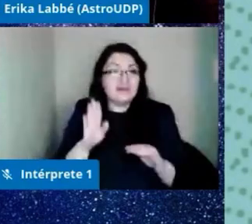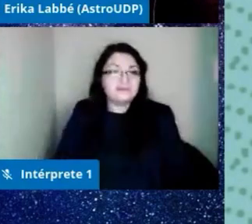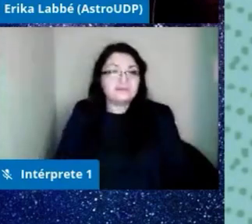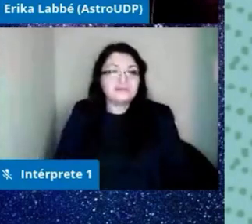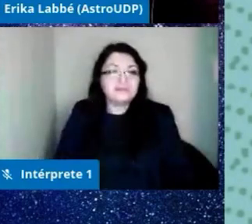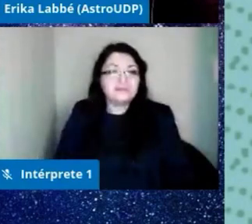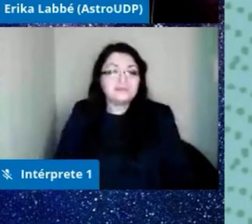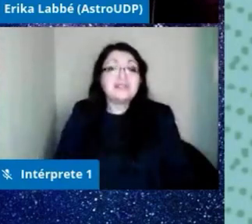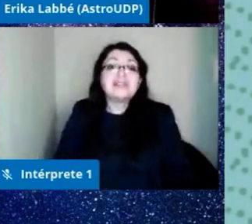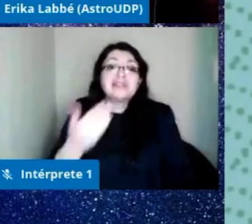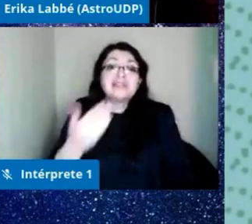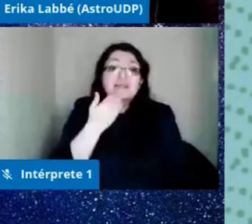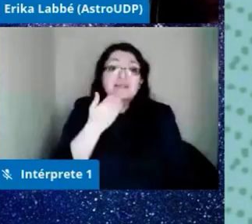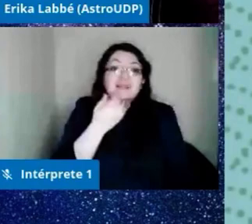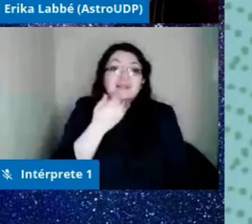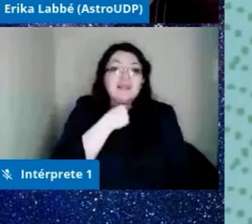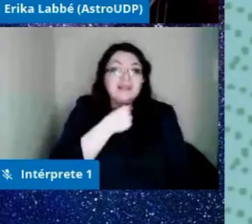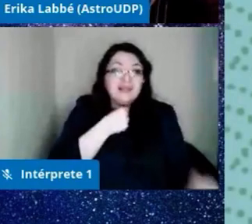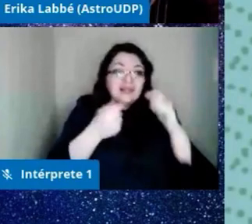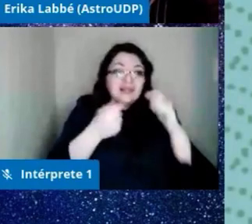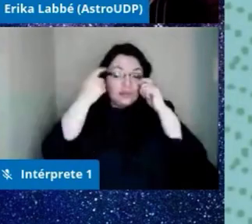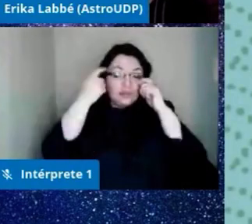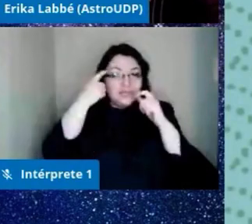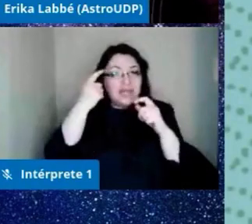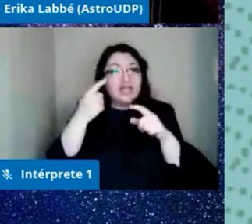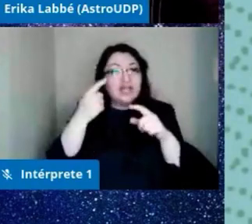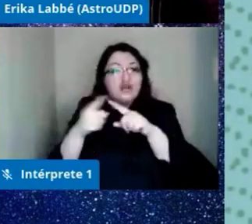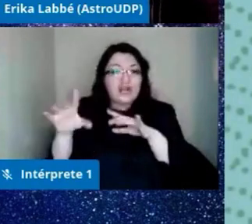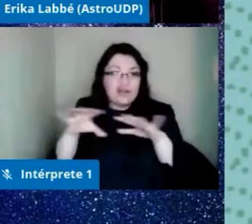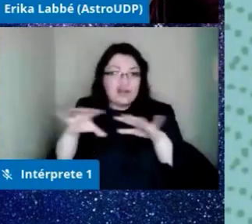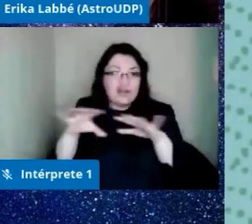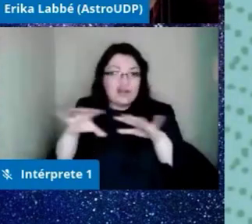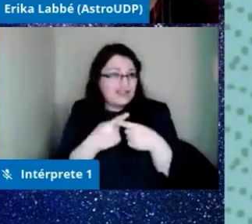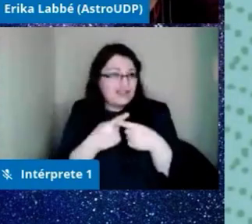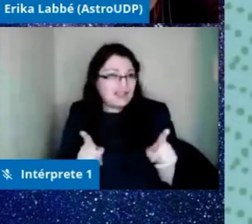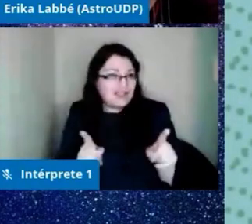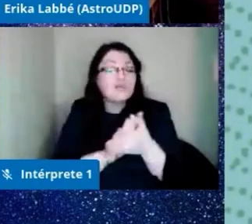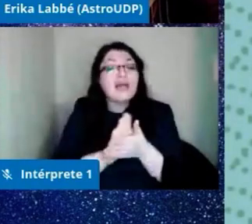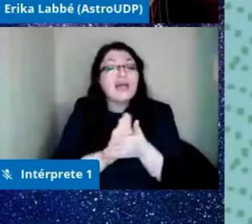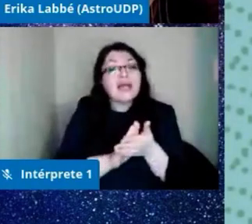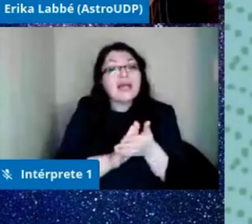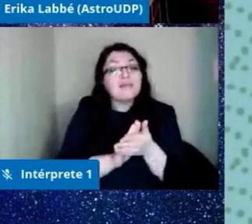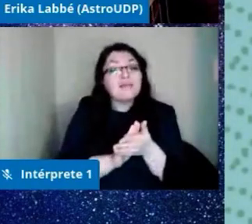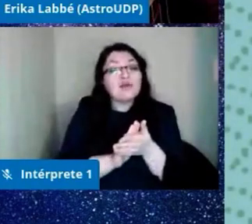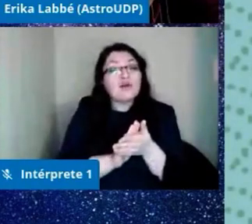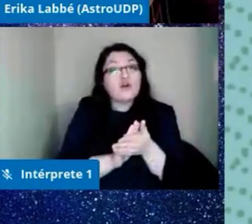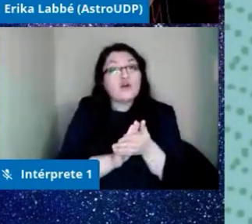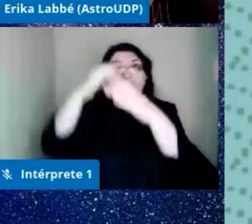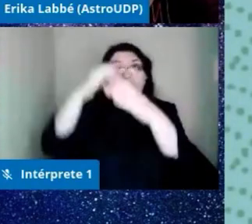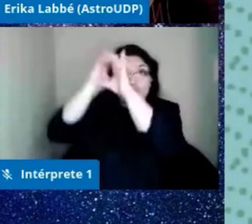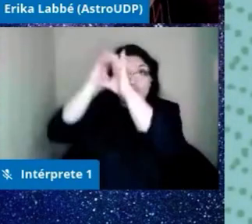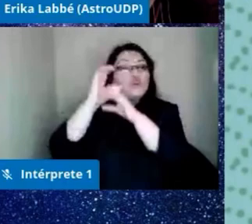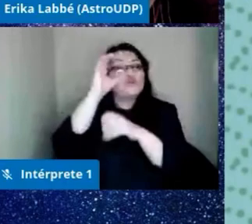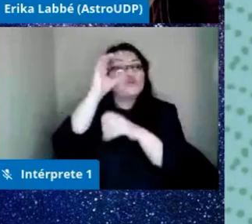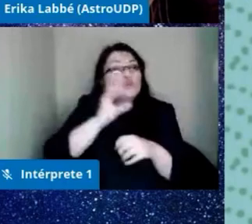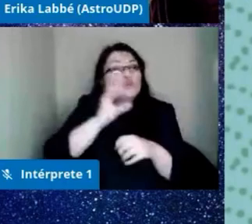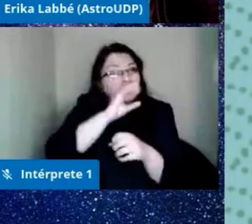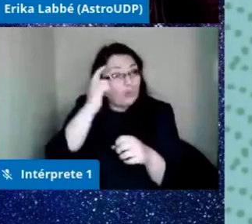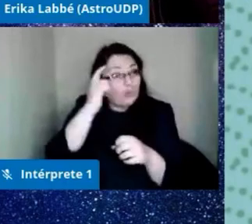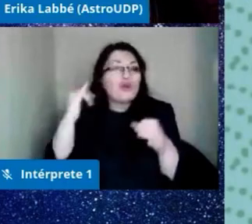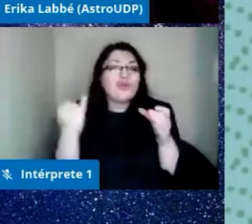Queremos también pensar en cosas diferentes como el astroturismo inclusivo, que también la próxima semana vamos a estar hablando